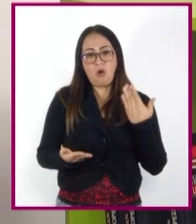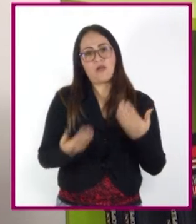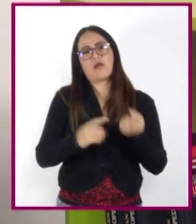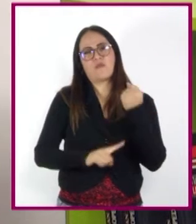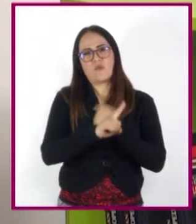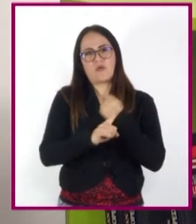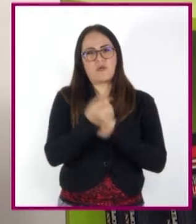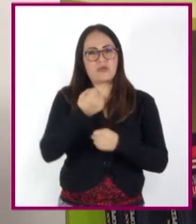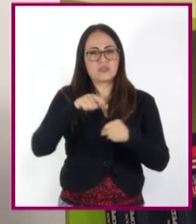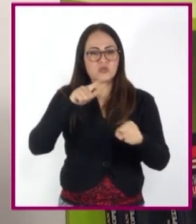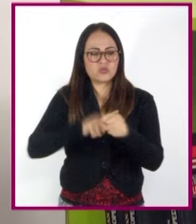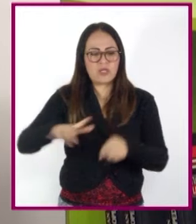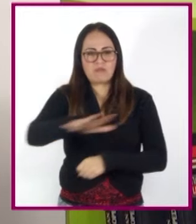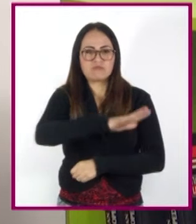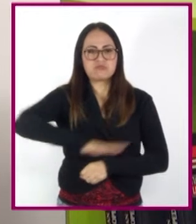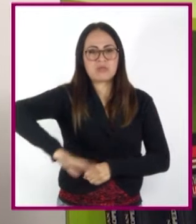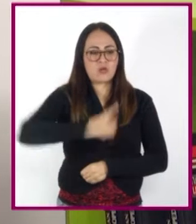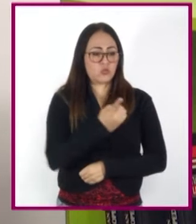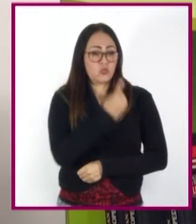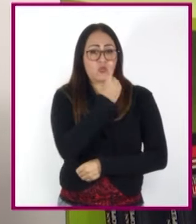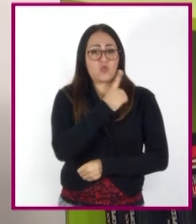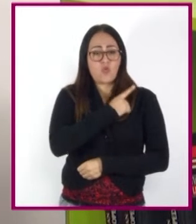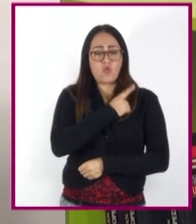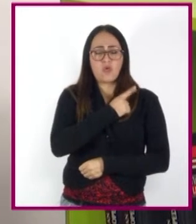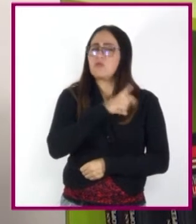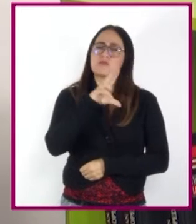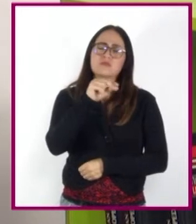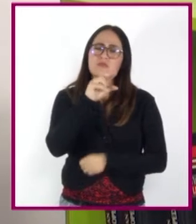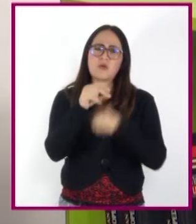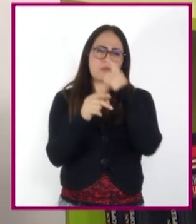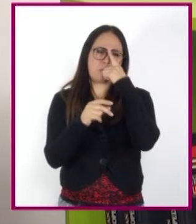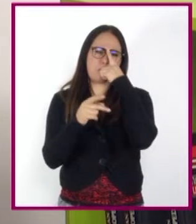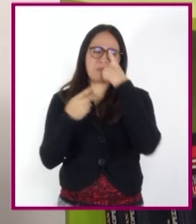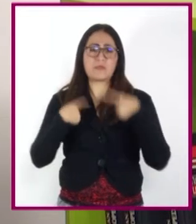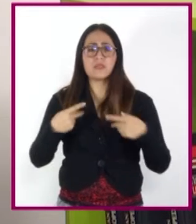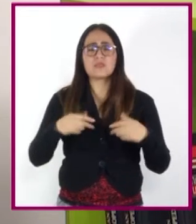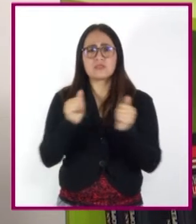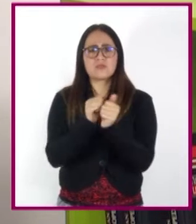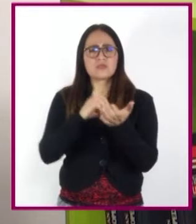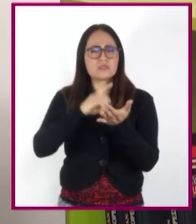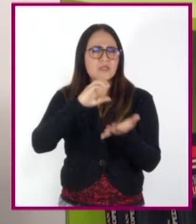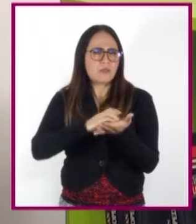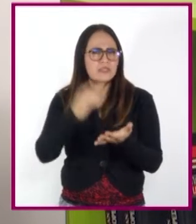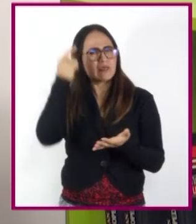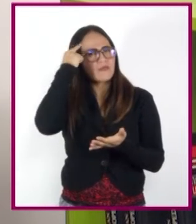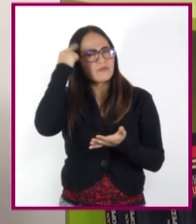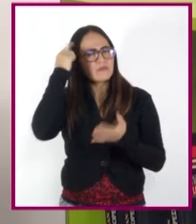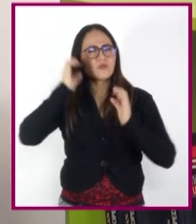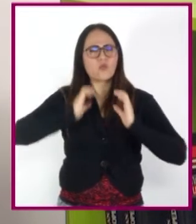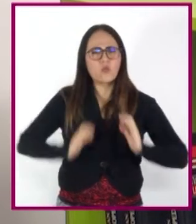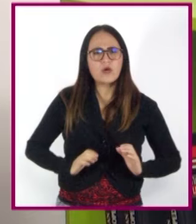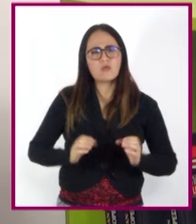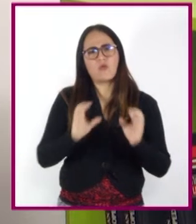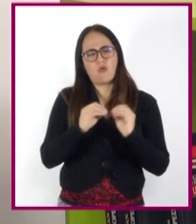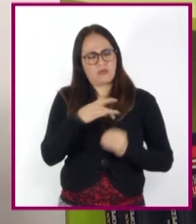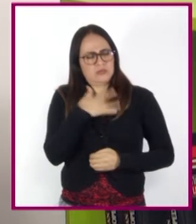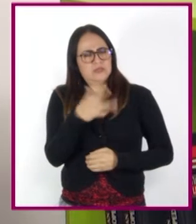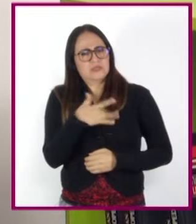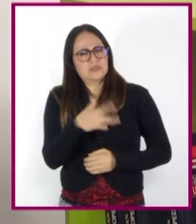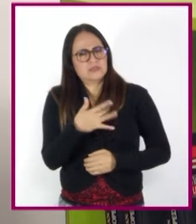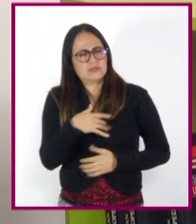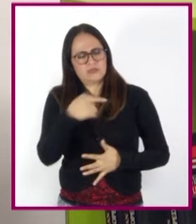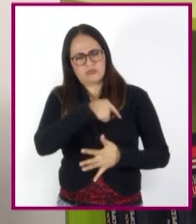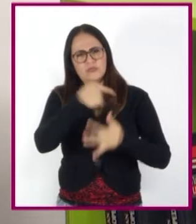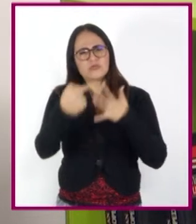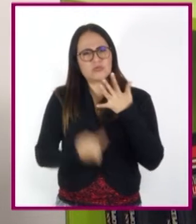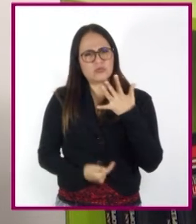que un individual, porque la vulnerabilidad de las personas con discapacidades físicas, mentales, intelectuales o sensoriales se debe,